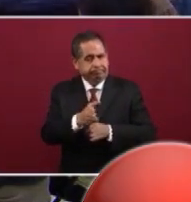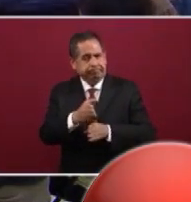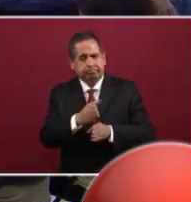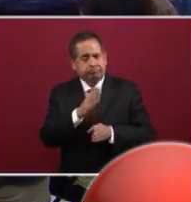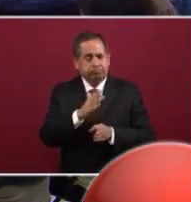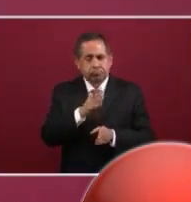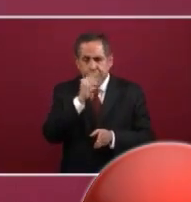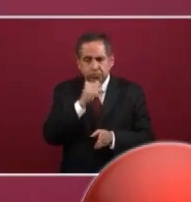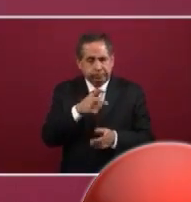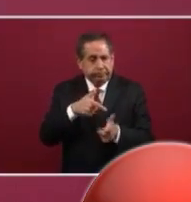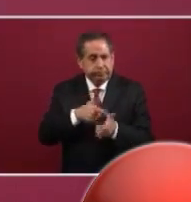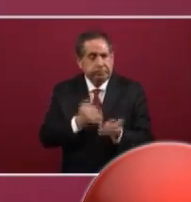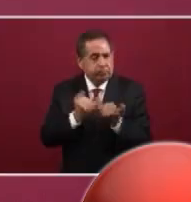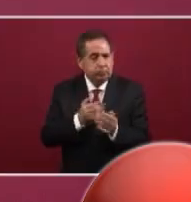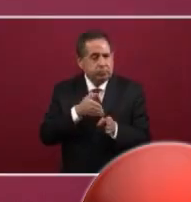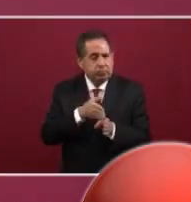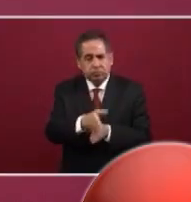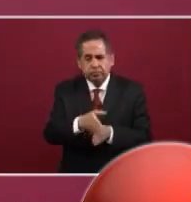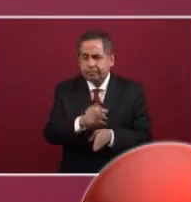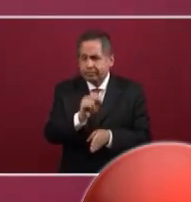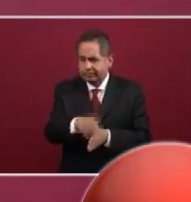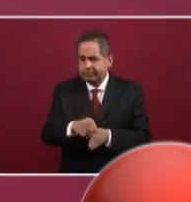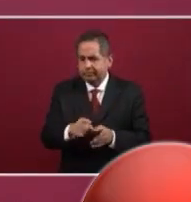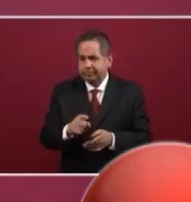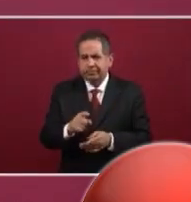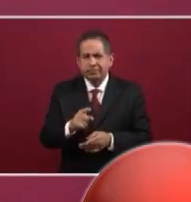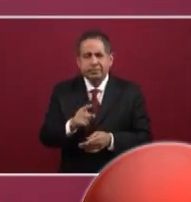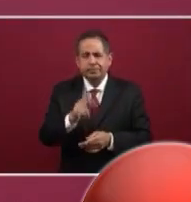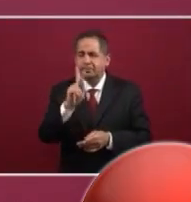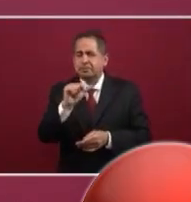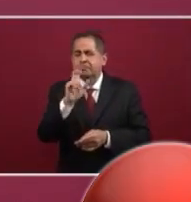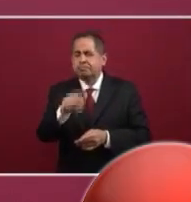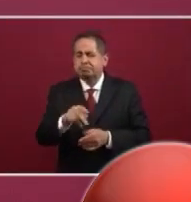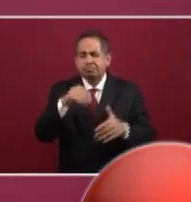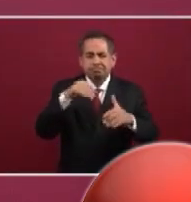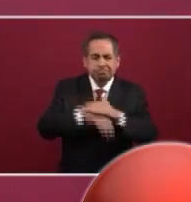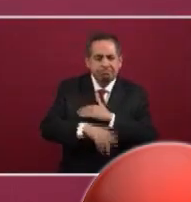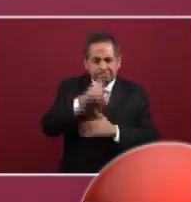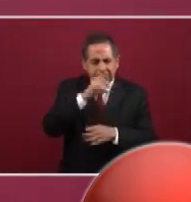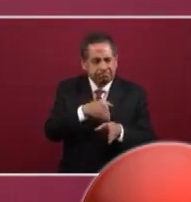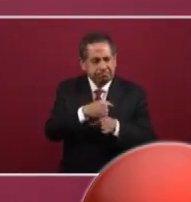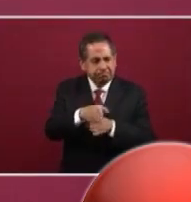No podemos seguir con un proyecto fracasado.